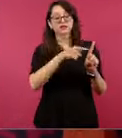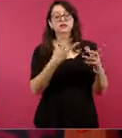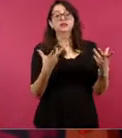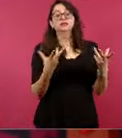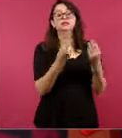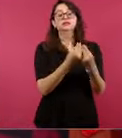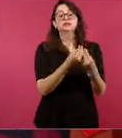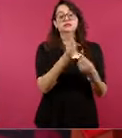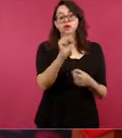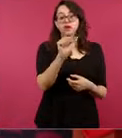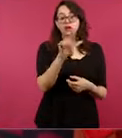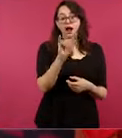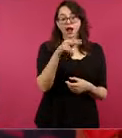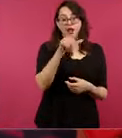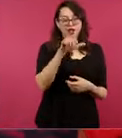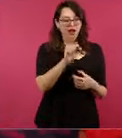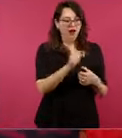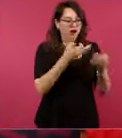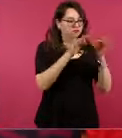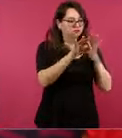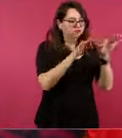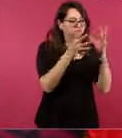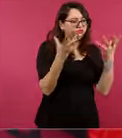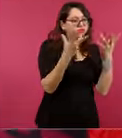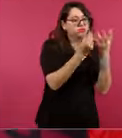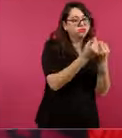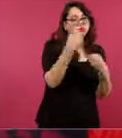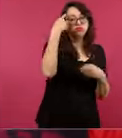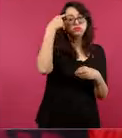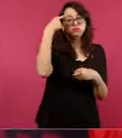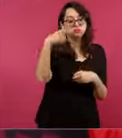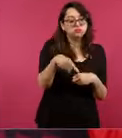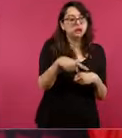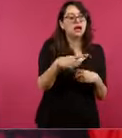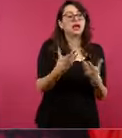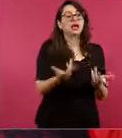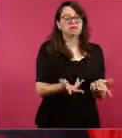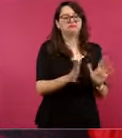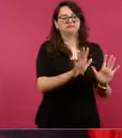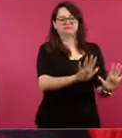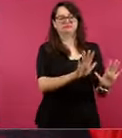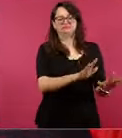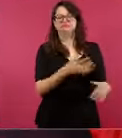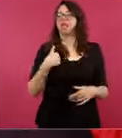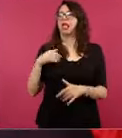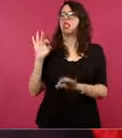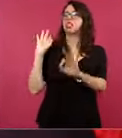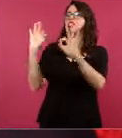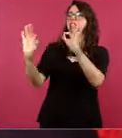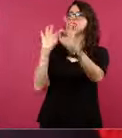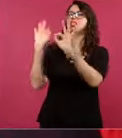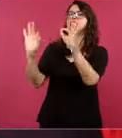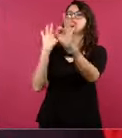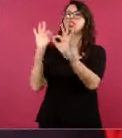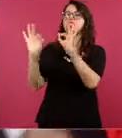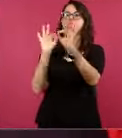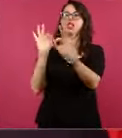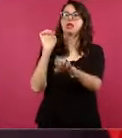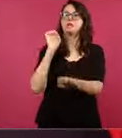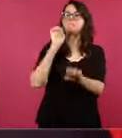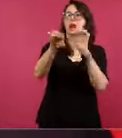Salinas para legitimar todo el proceso de saqueo que se llevó a cabo en el país. El